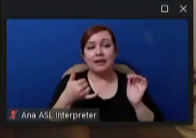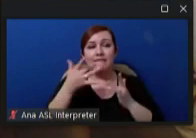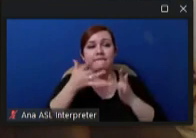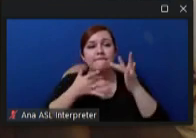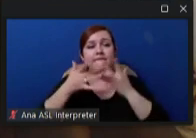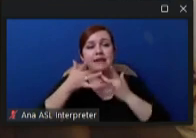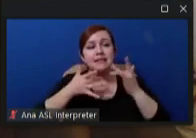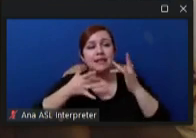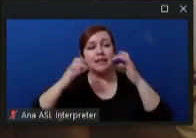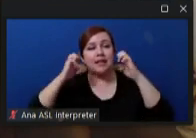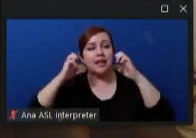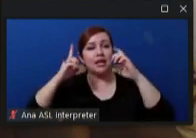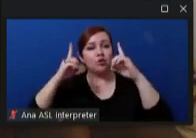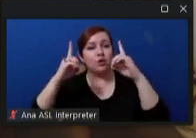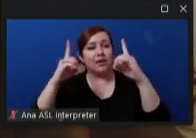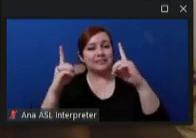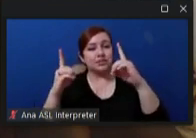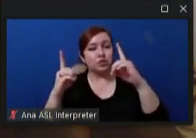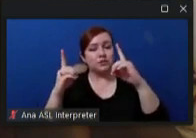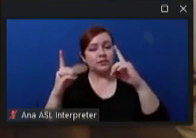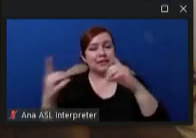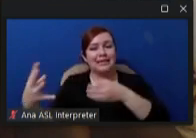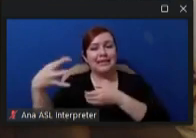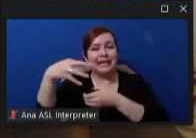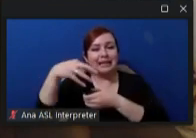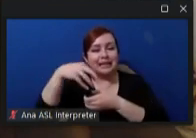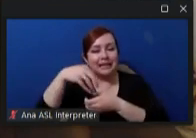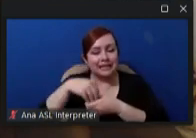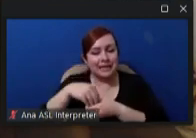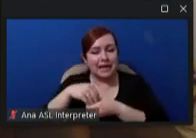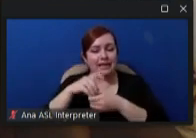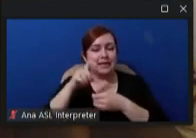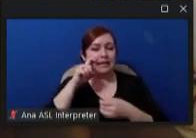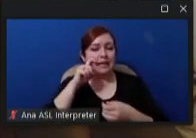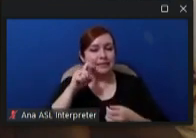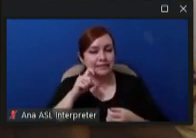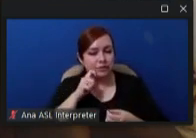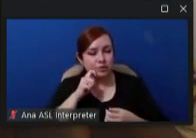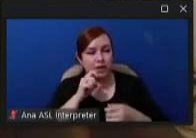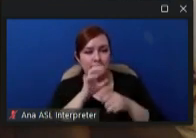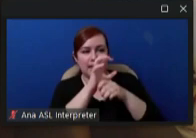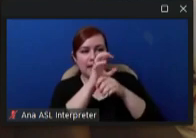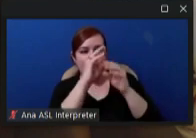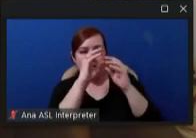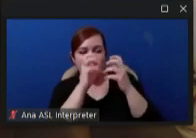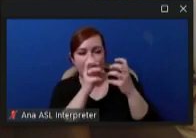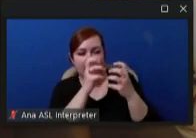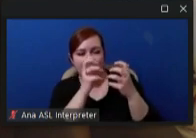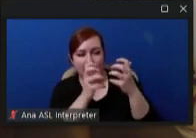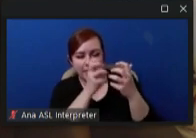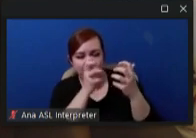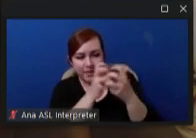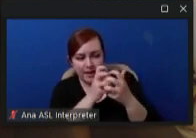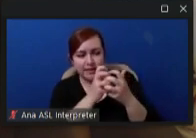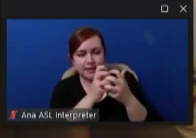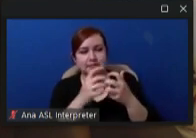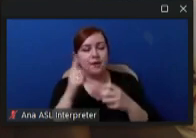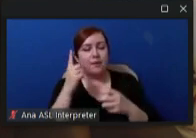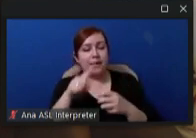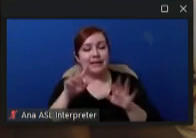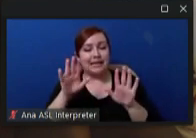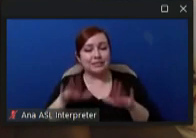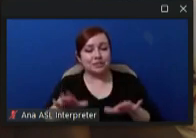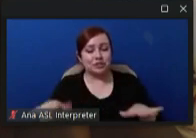educación integral sexual adaptada a las niñas y mujeres con discapacidad, así como